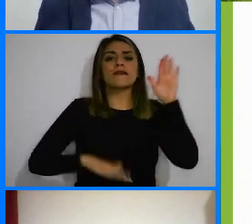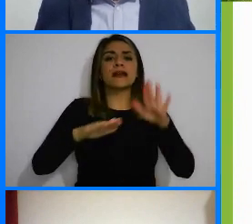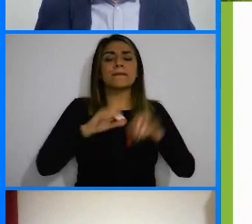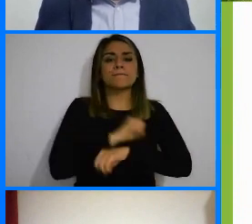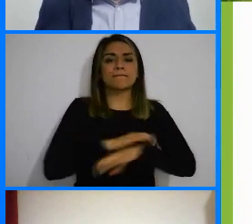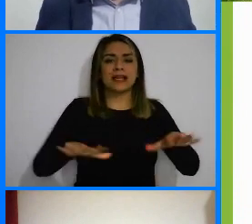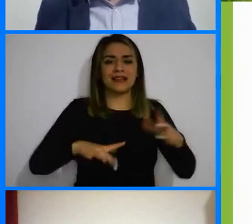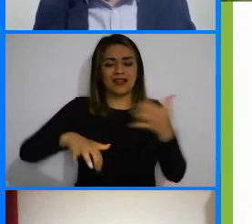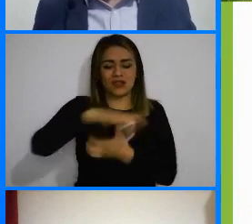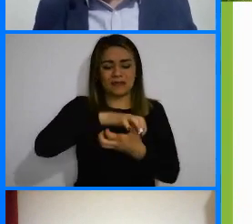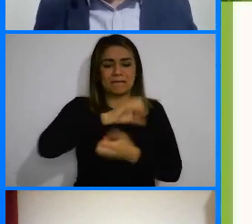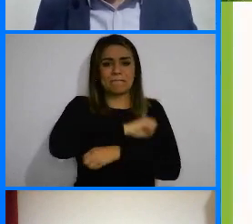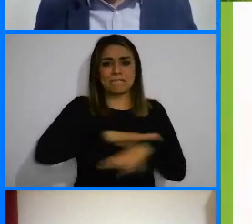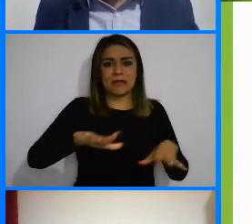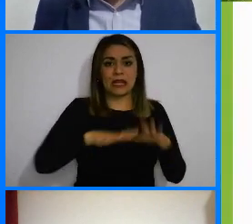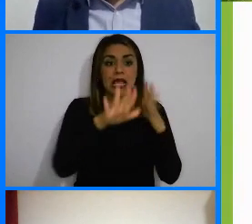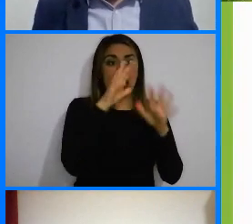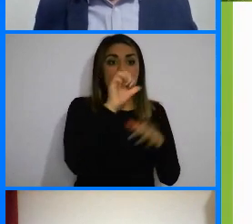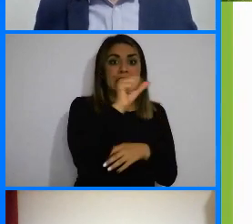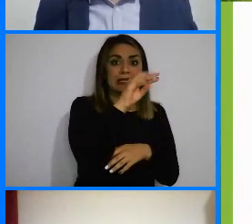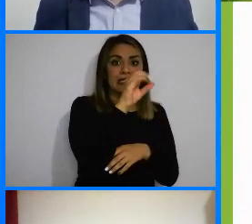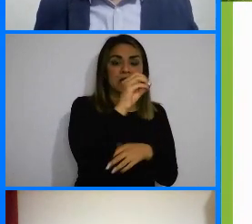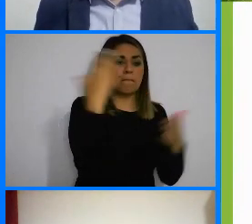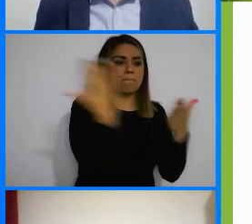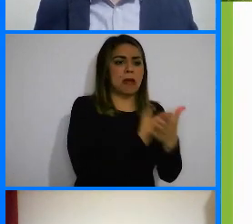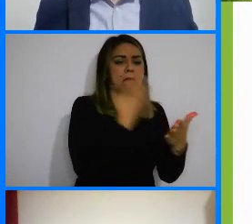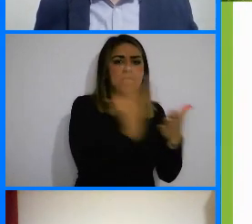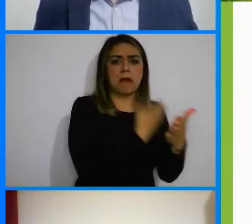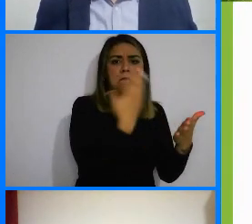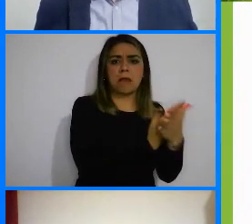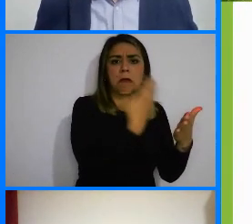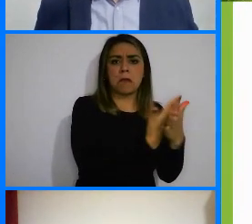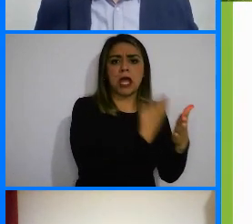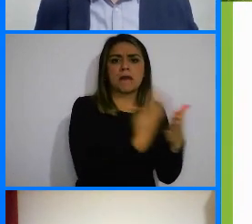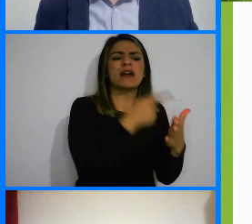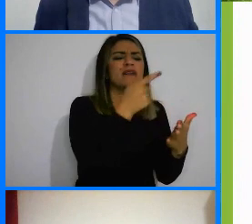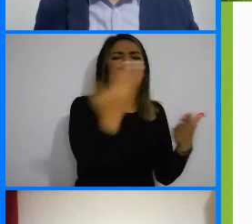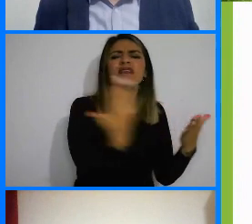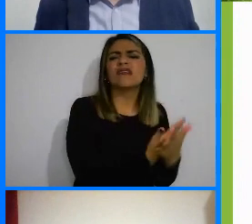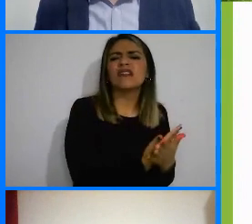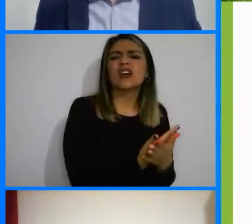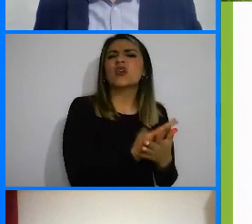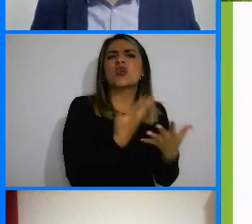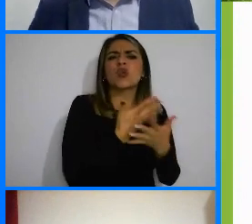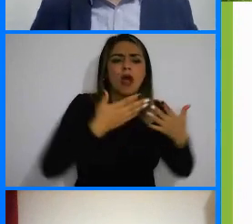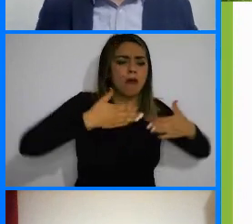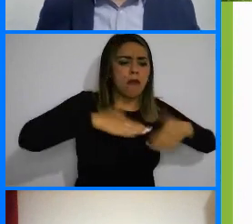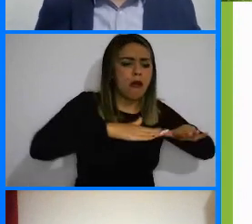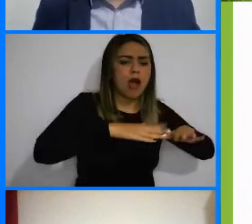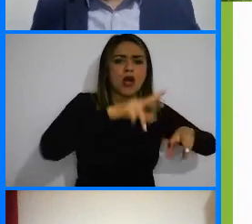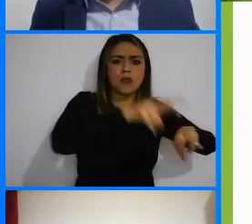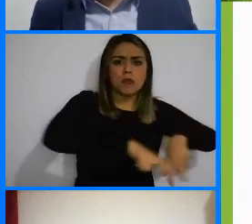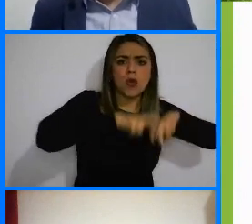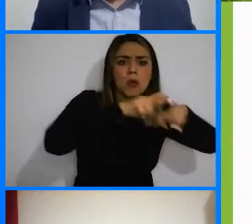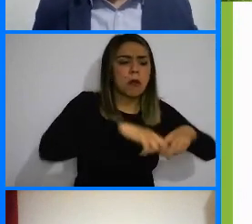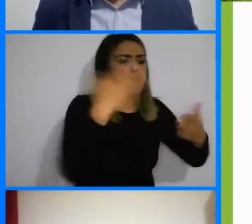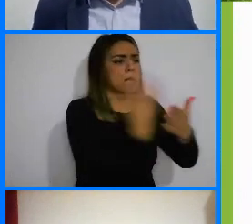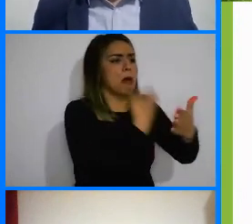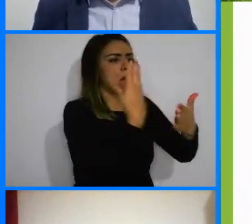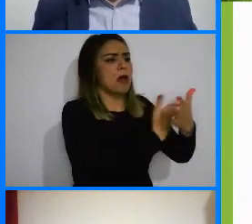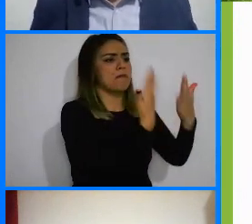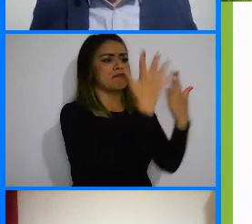estos ecosistemas. El bosque andino ha sido desaparecido, ha sido talado para procesos agrícolas y ganaderos y